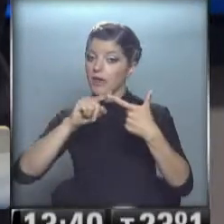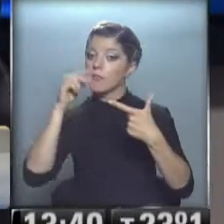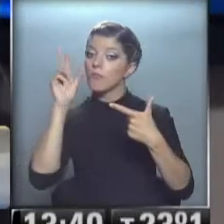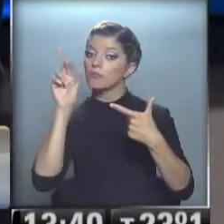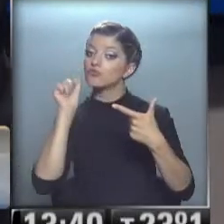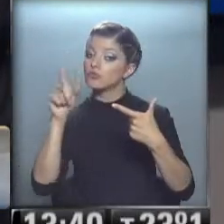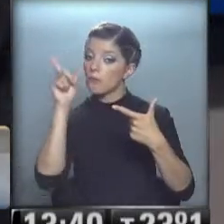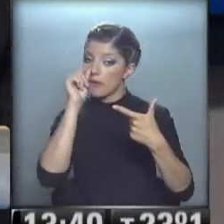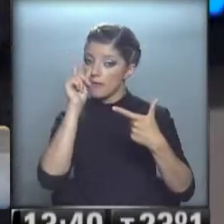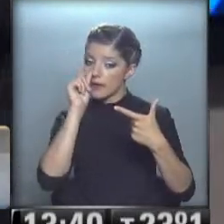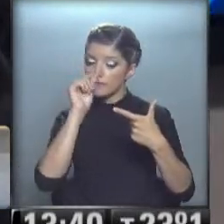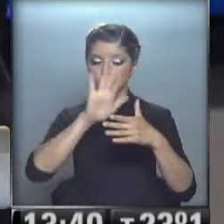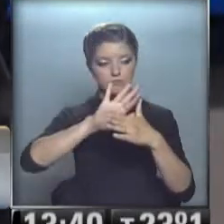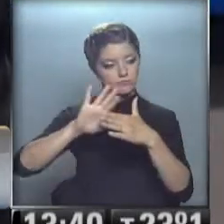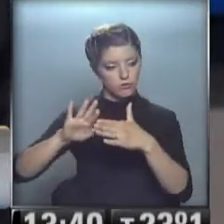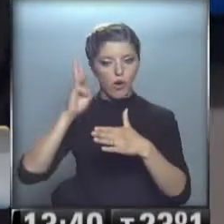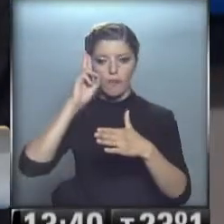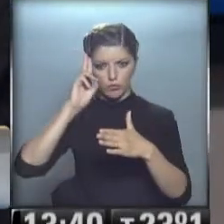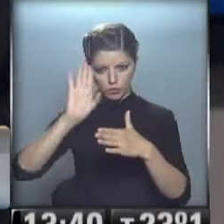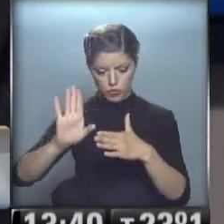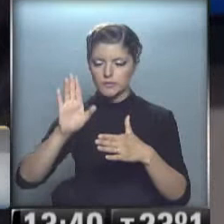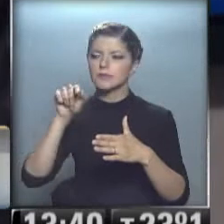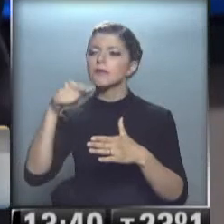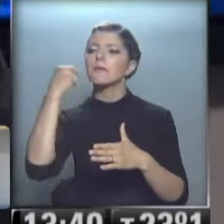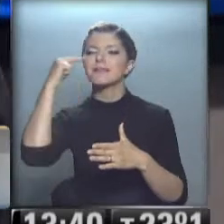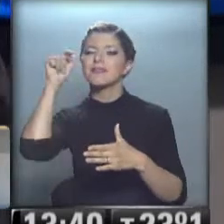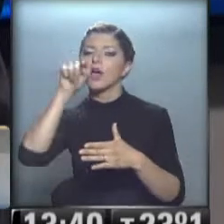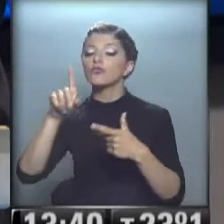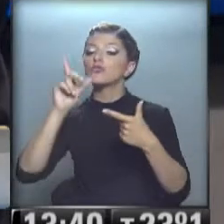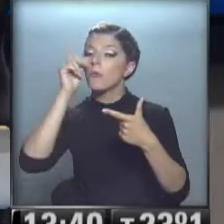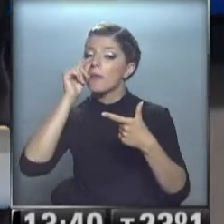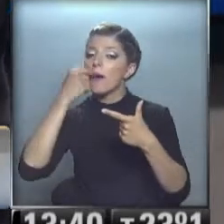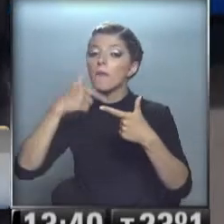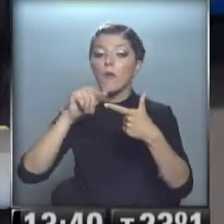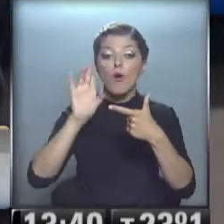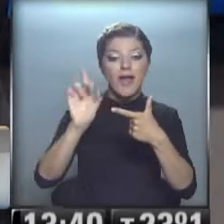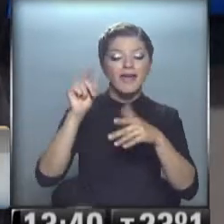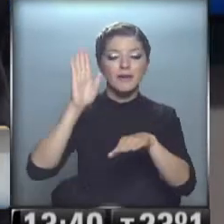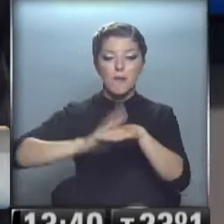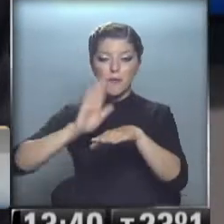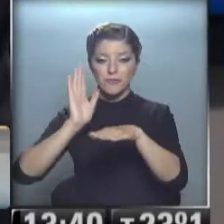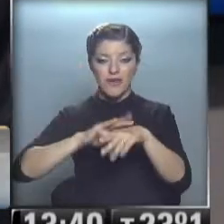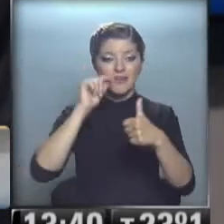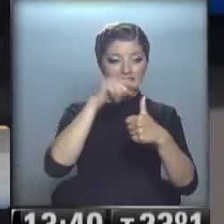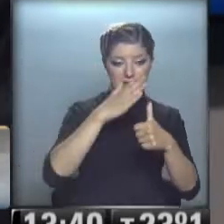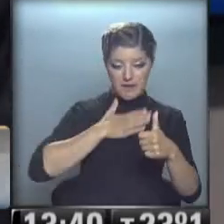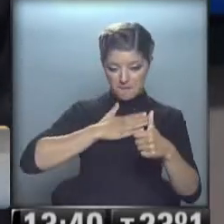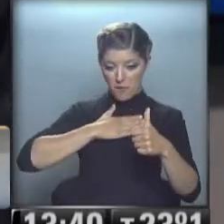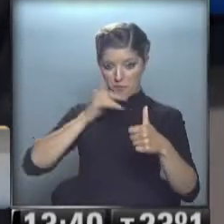separarlo de esa vinculación que se pensaba que el padre de Evelyn Matthei tal vez participó en el asesinato de